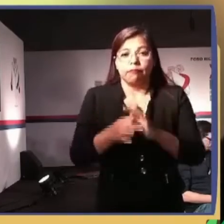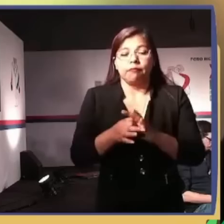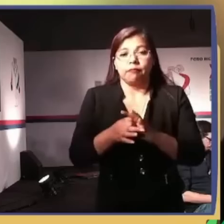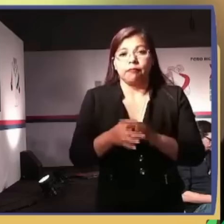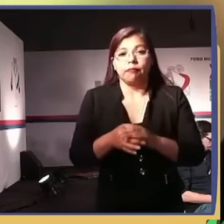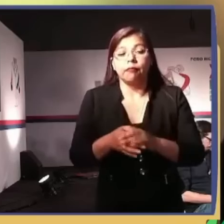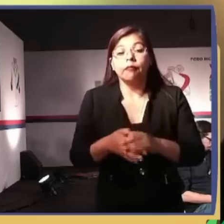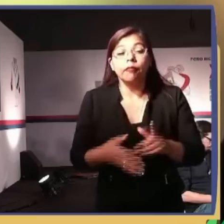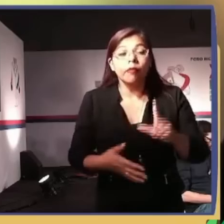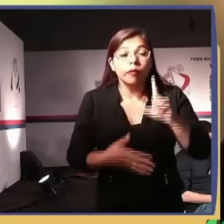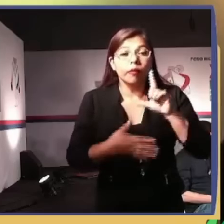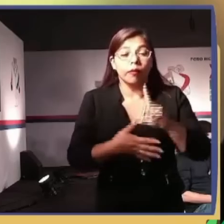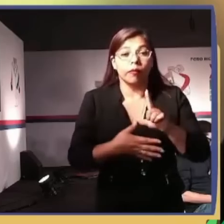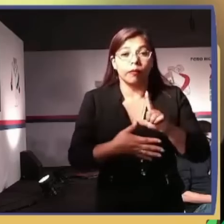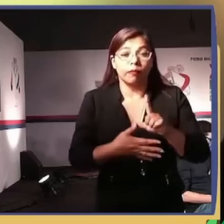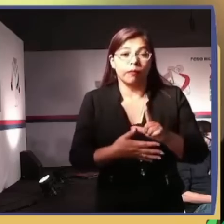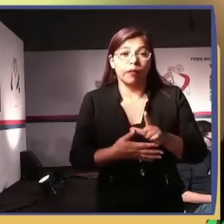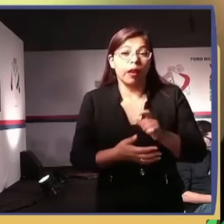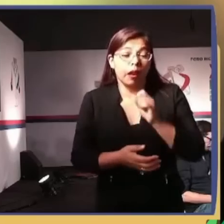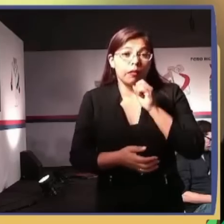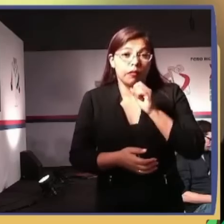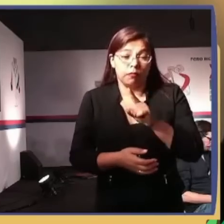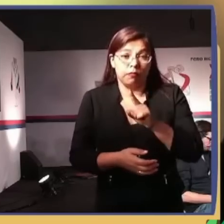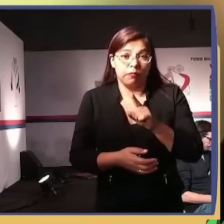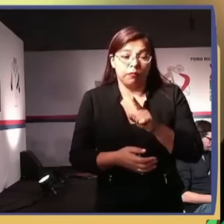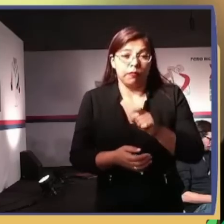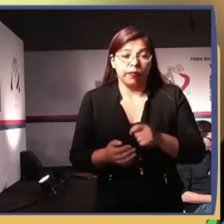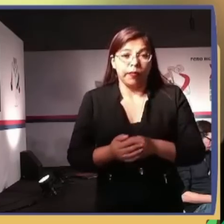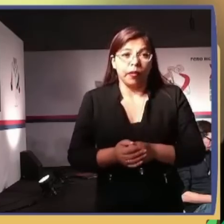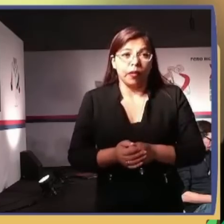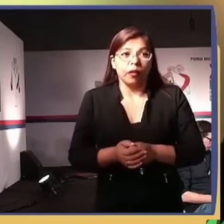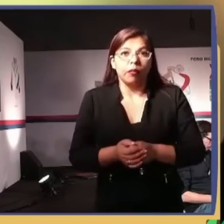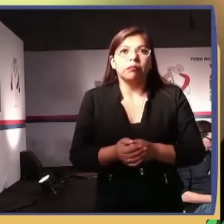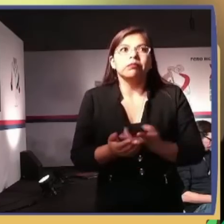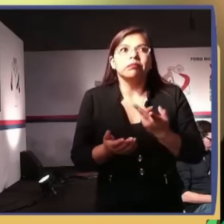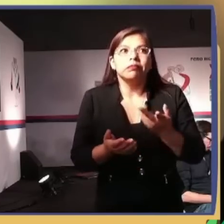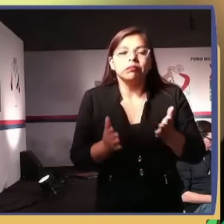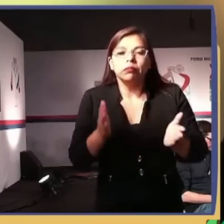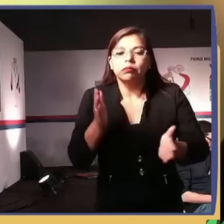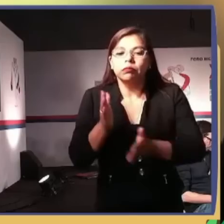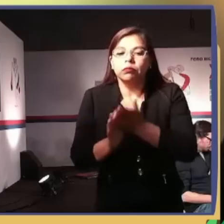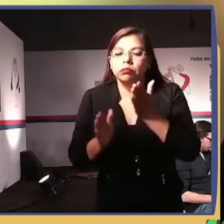Latina es al mismo tiempo la reconstrucción de su